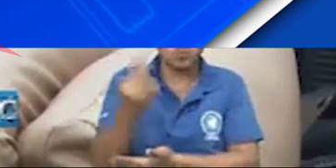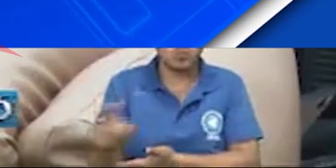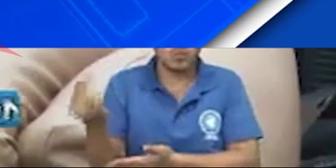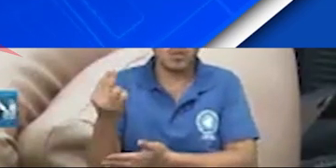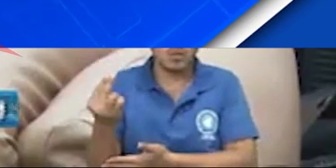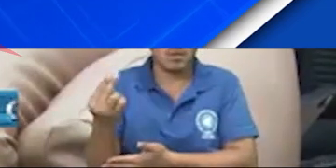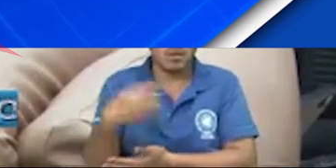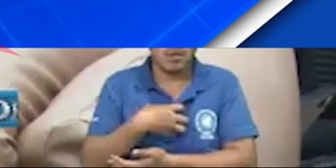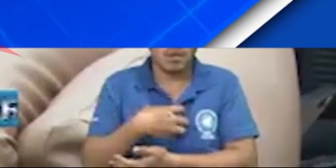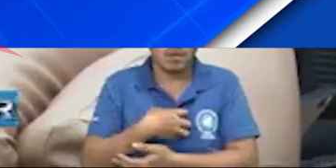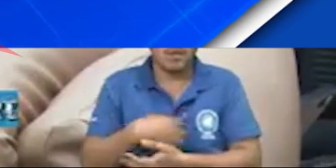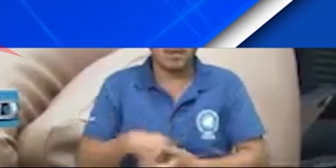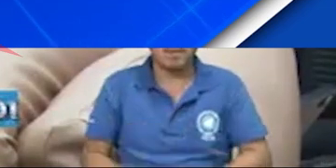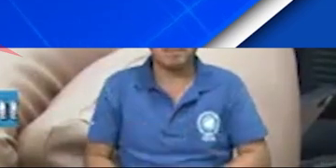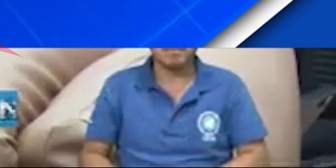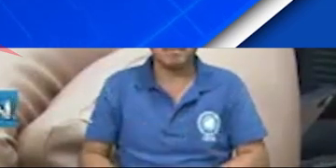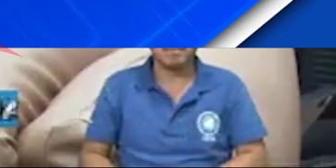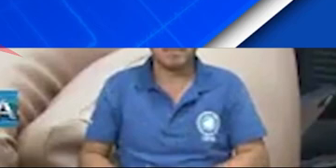para poder